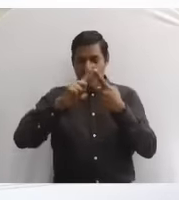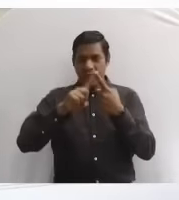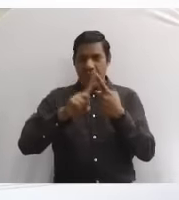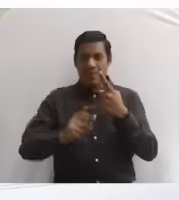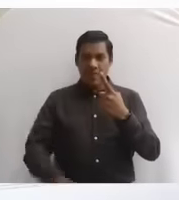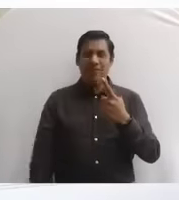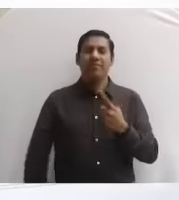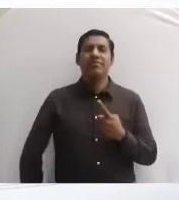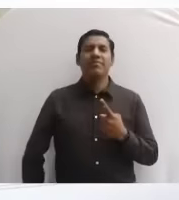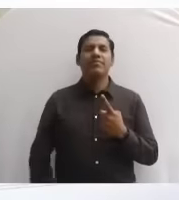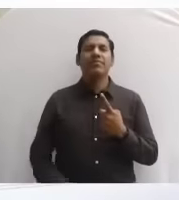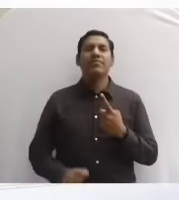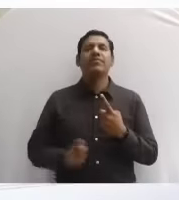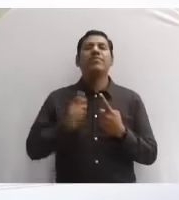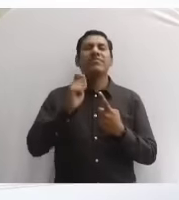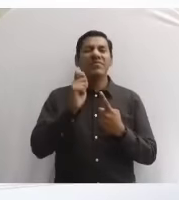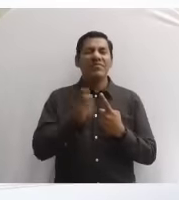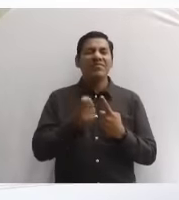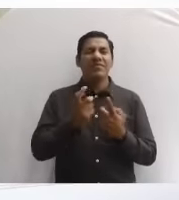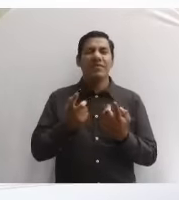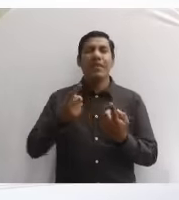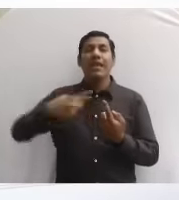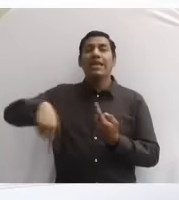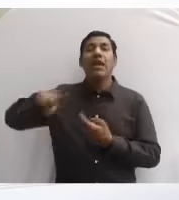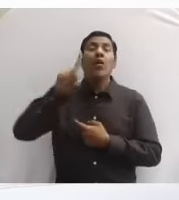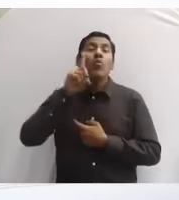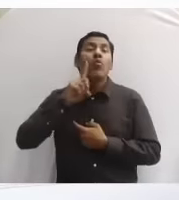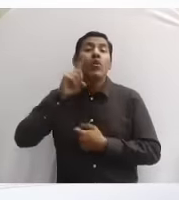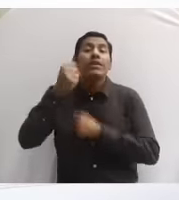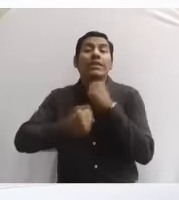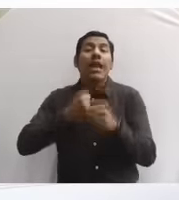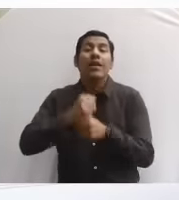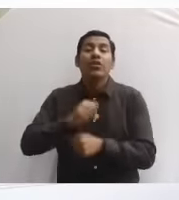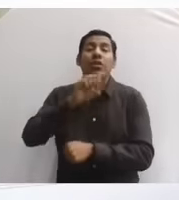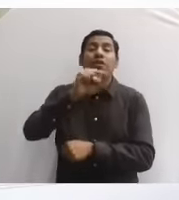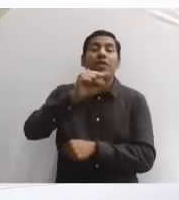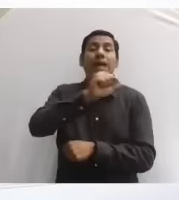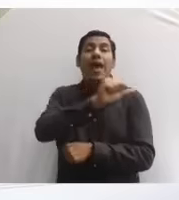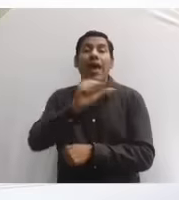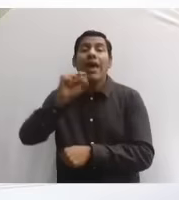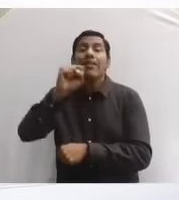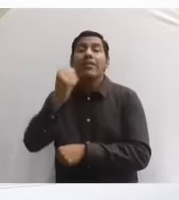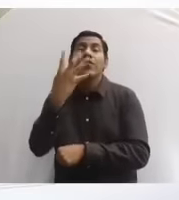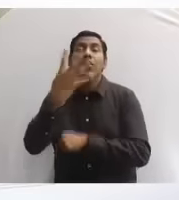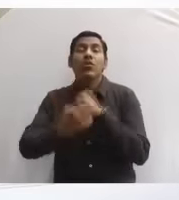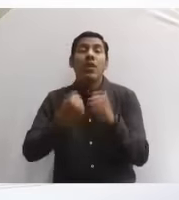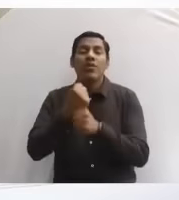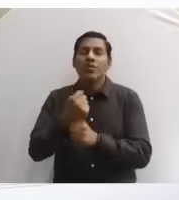primero, apoyo a todas las mujeres de 60 a 64 años de edad.